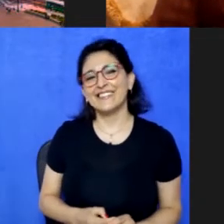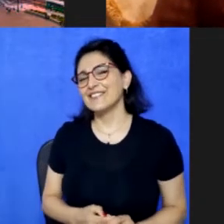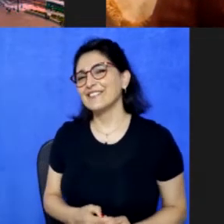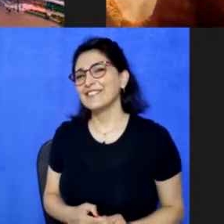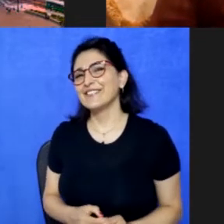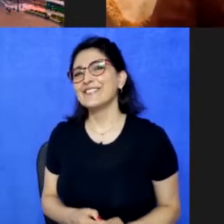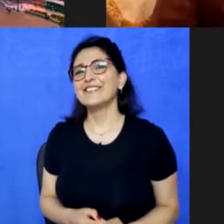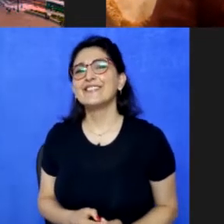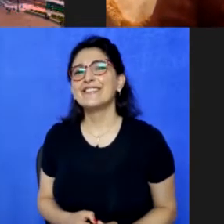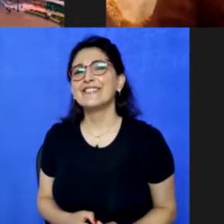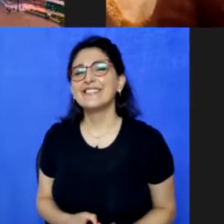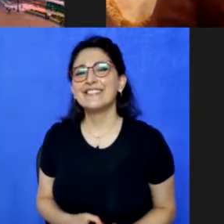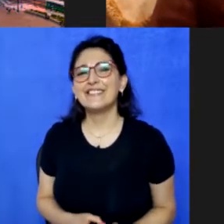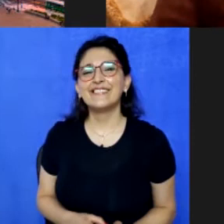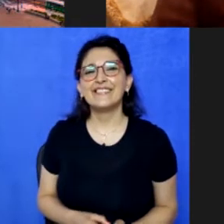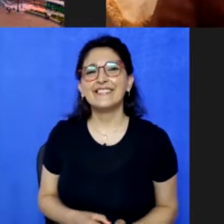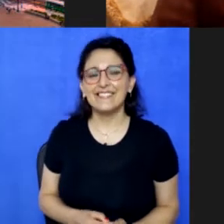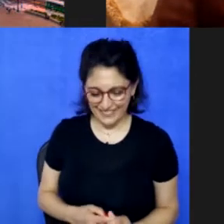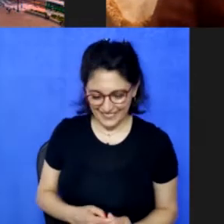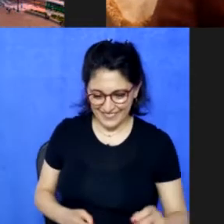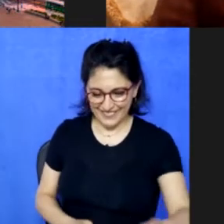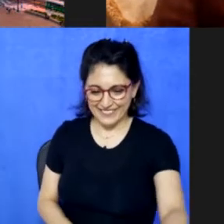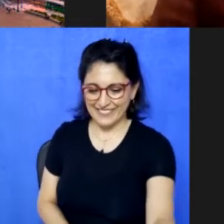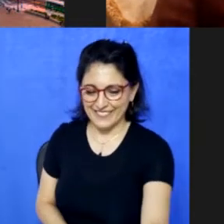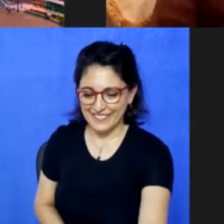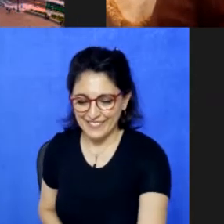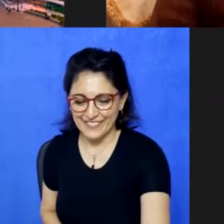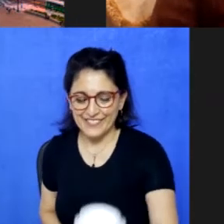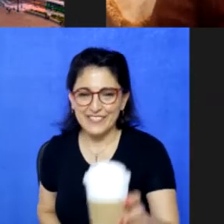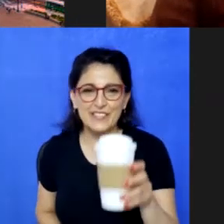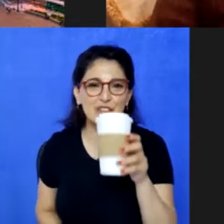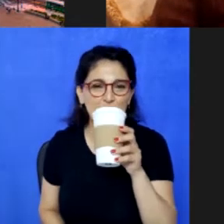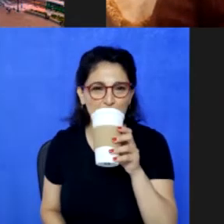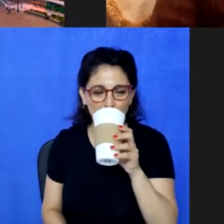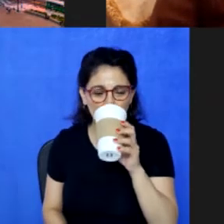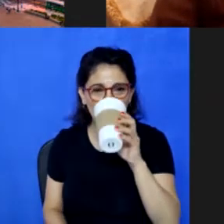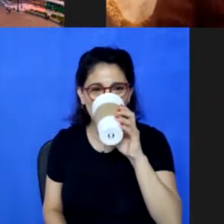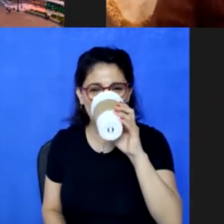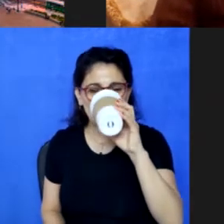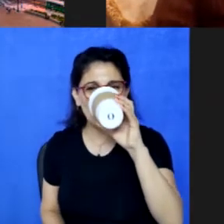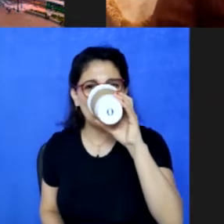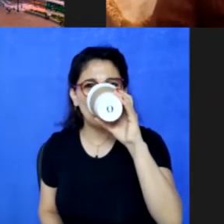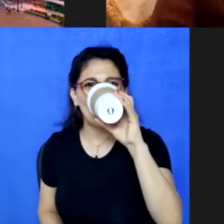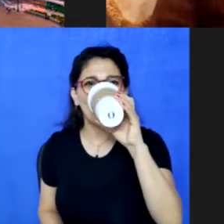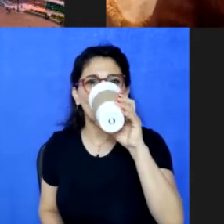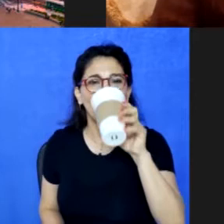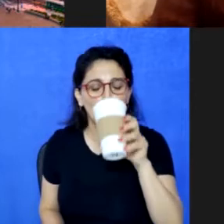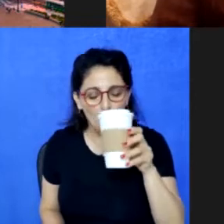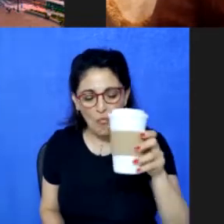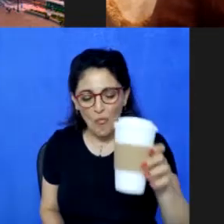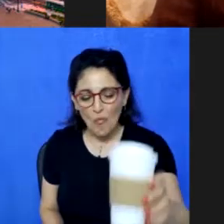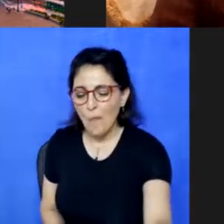periodistas de Europa me contaban que cuando empezó toda la situación allá, antes que aquí, lo primero que pasó fue que en